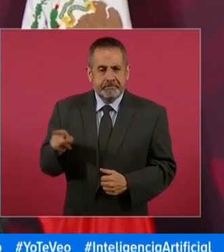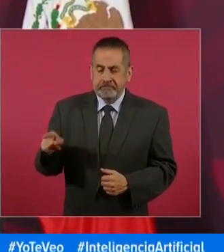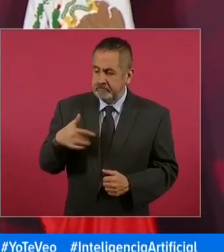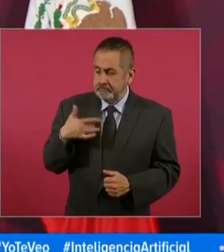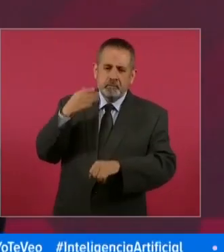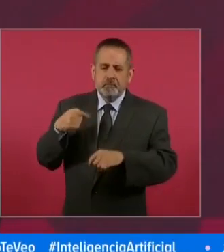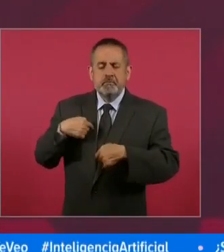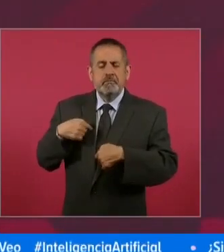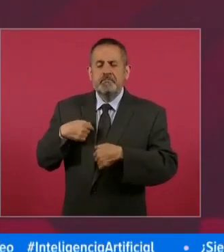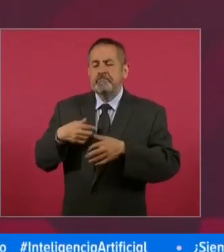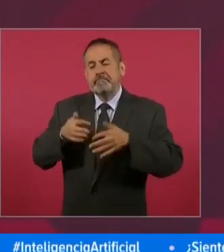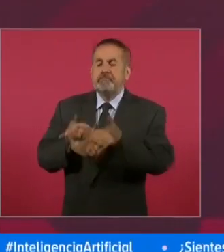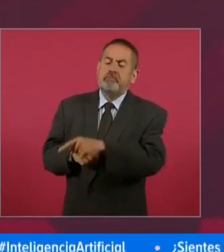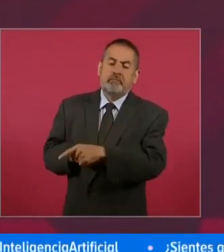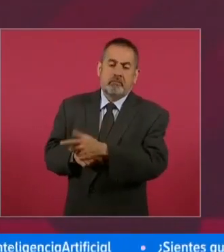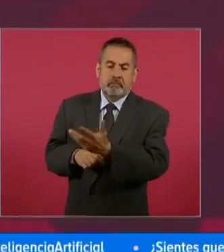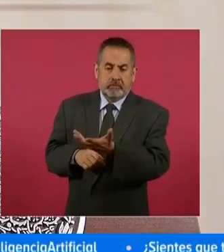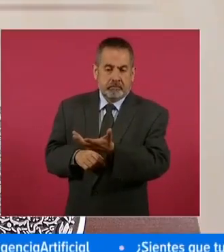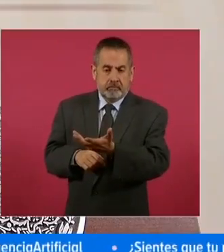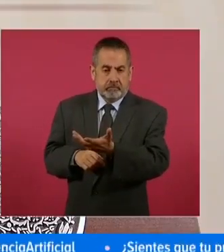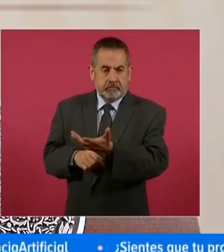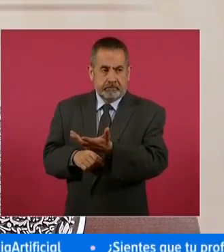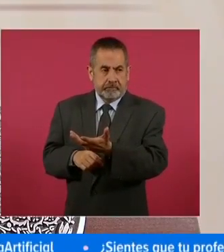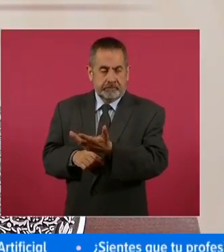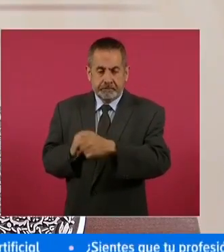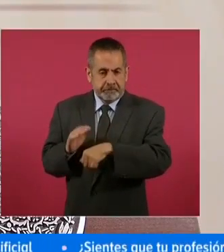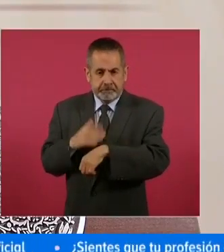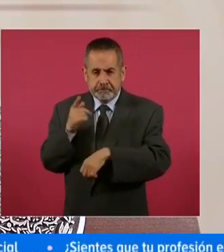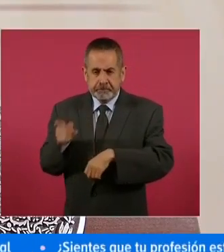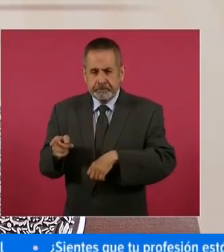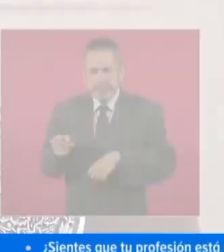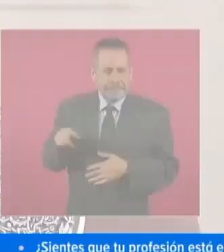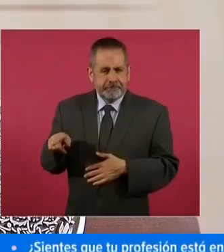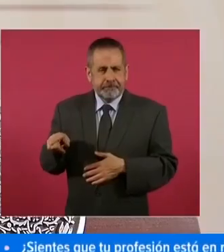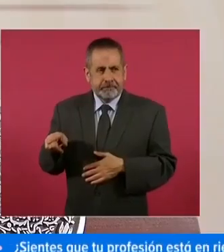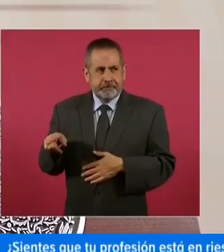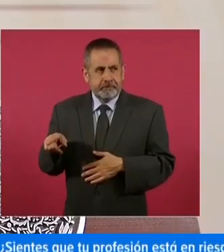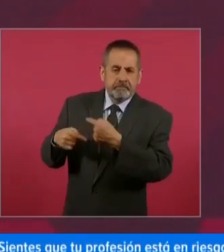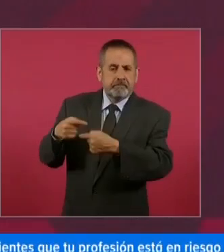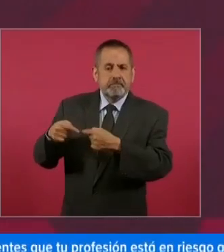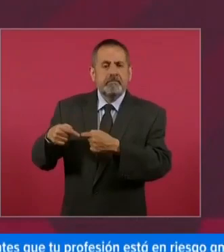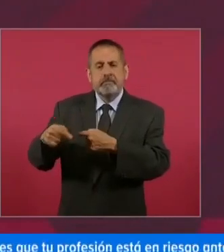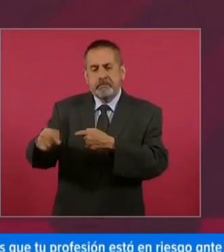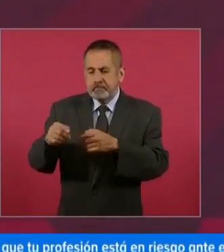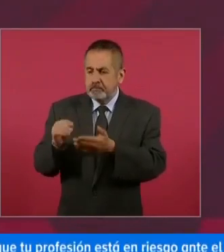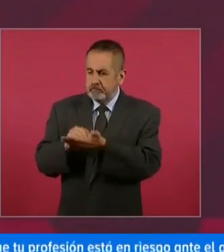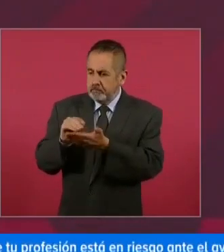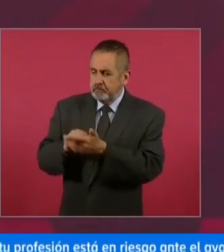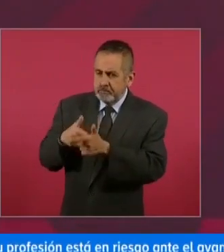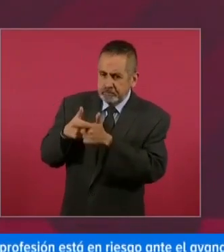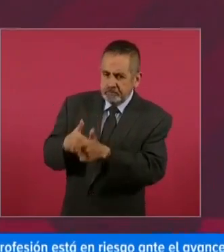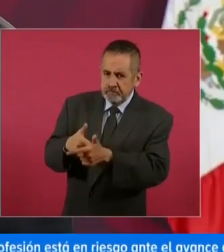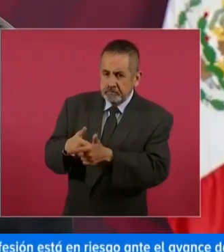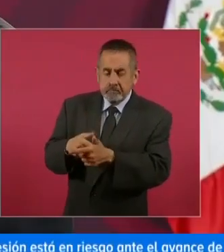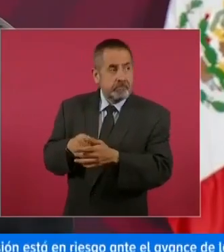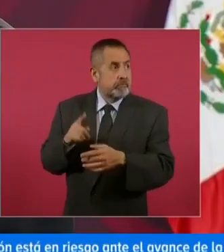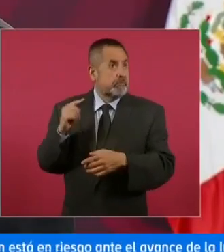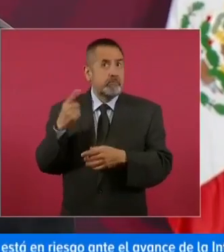estoy tranquilo porque sé que va a haber continuidad con